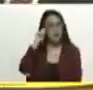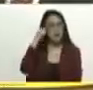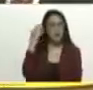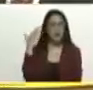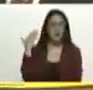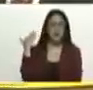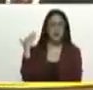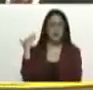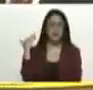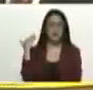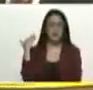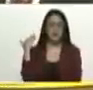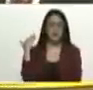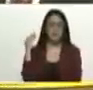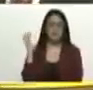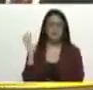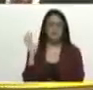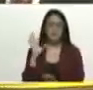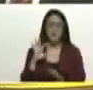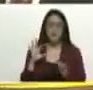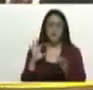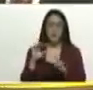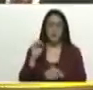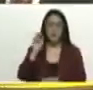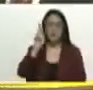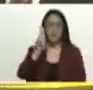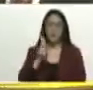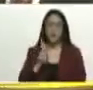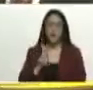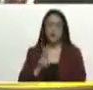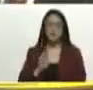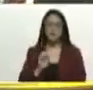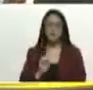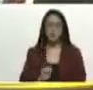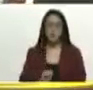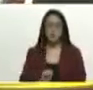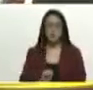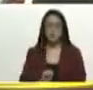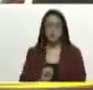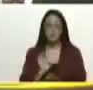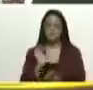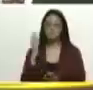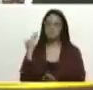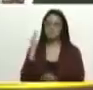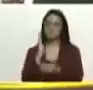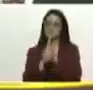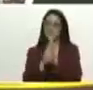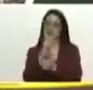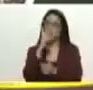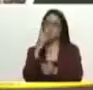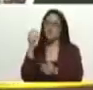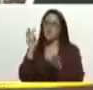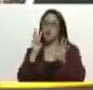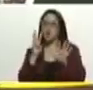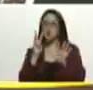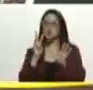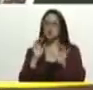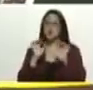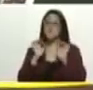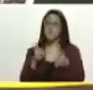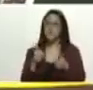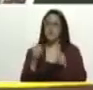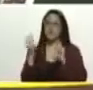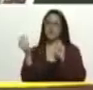que si bien UNASUR fue registrada formalmente en el 2008, empezó a